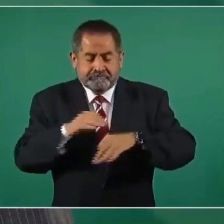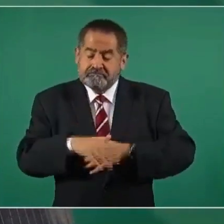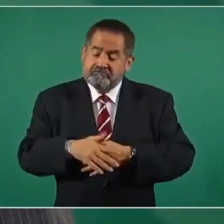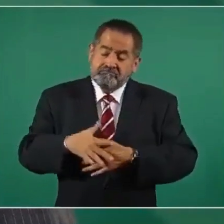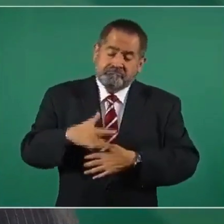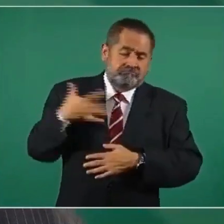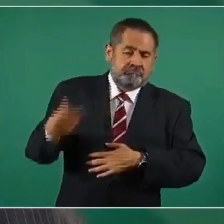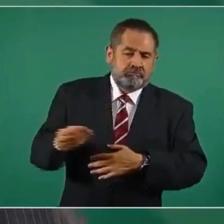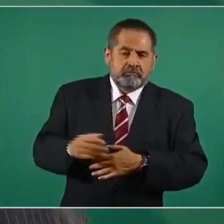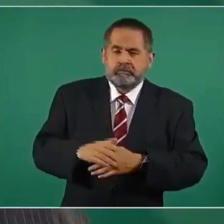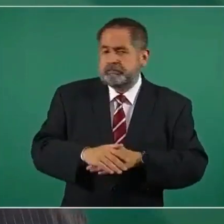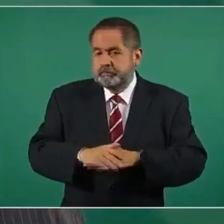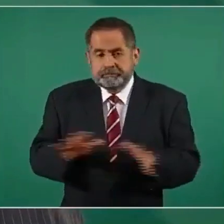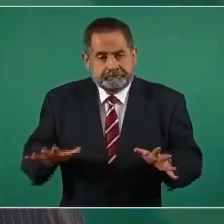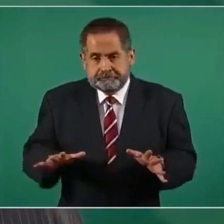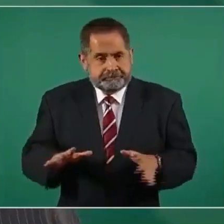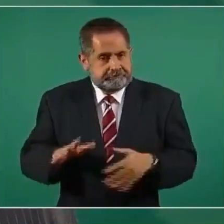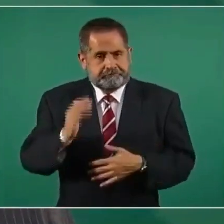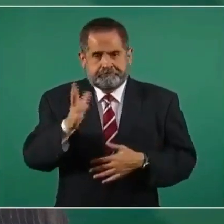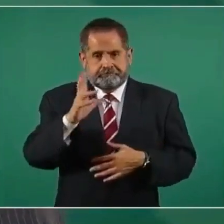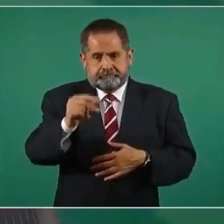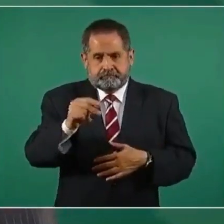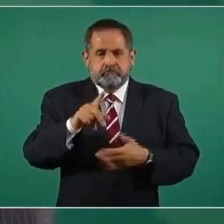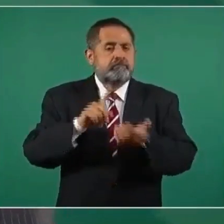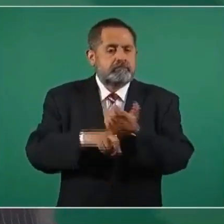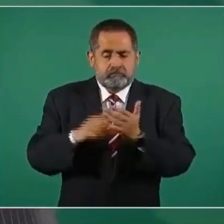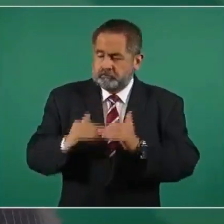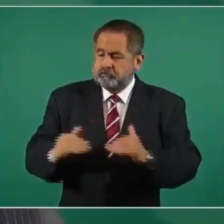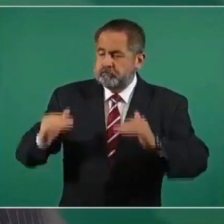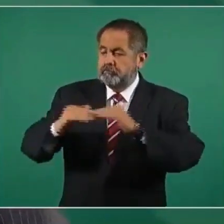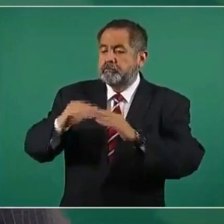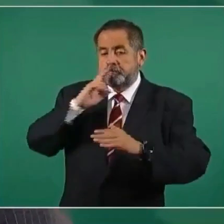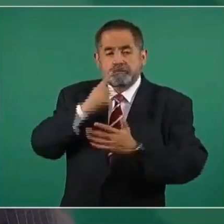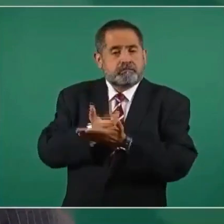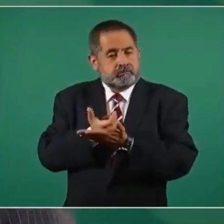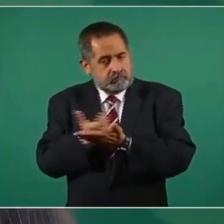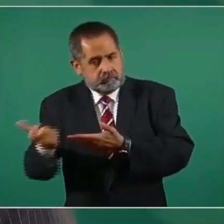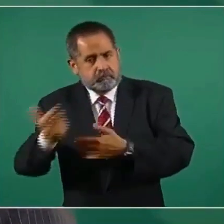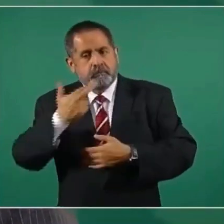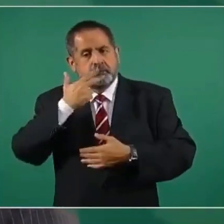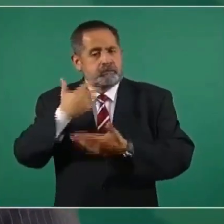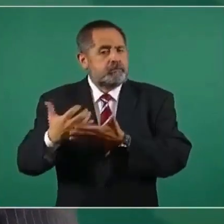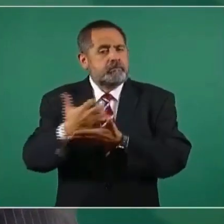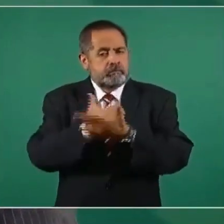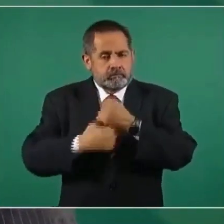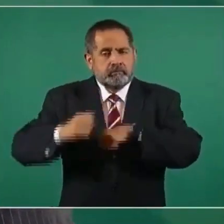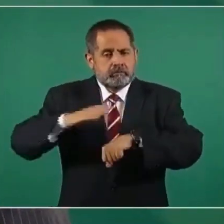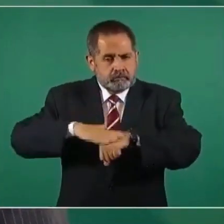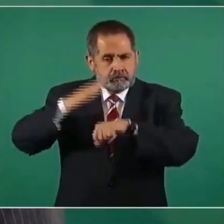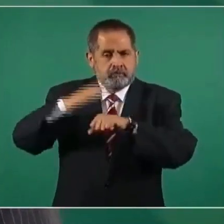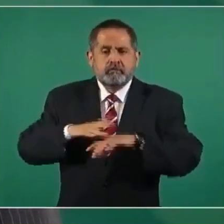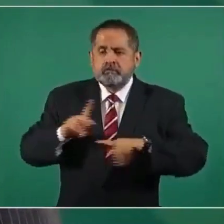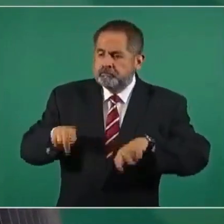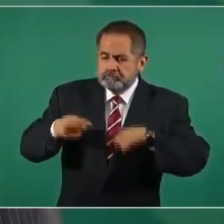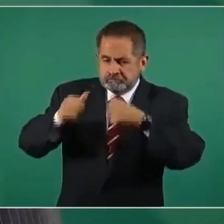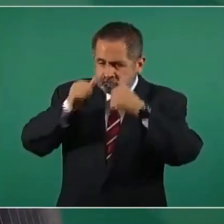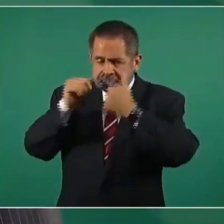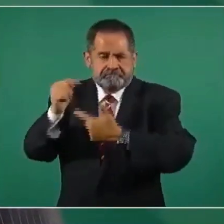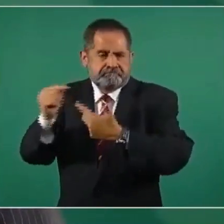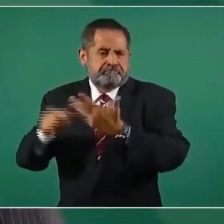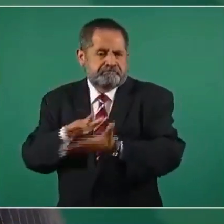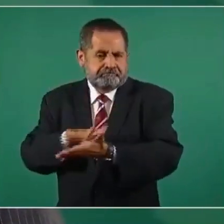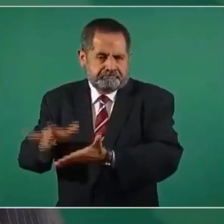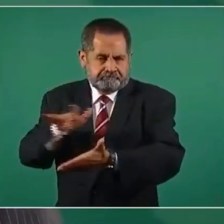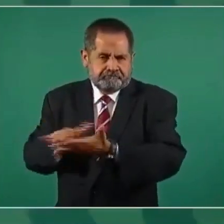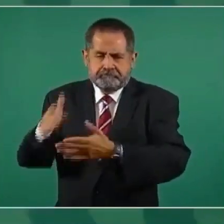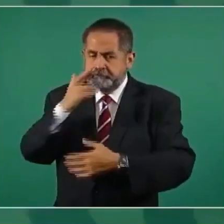trabajador. Ahora el trabajador va a tener mejores sueldos y mejores prestaciones.